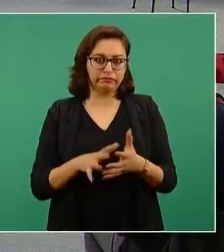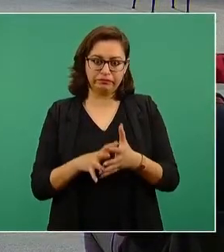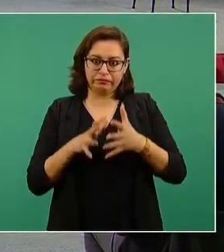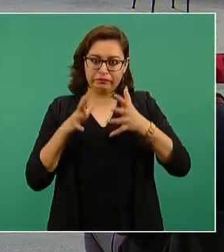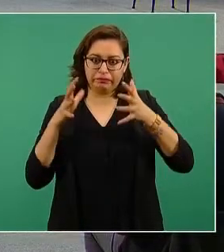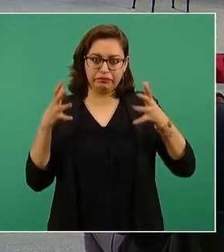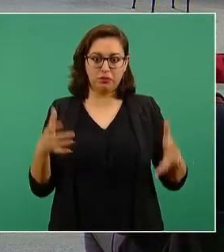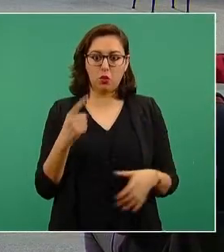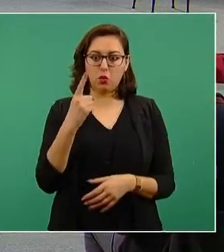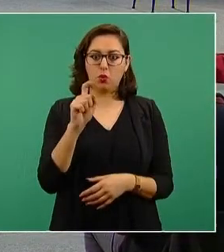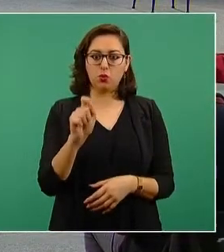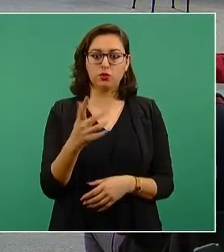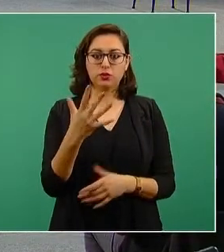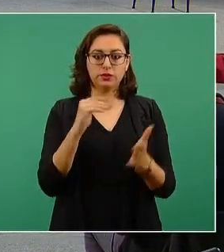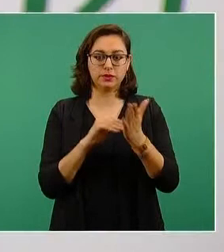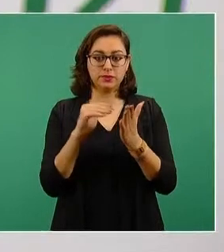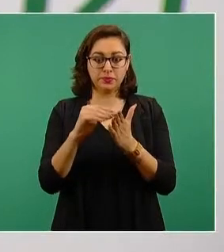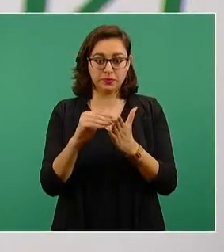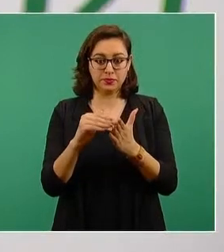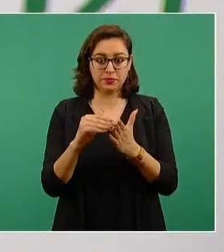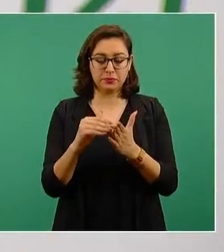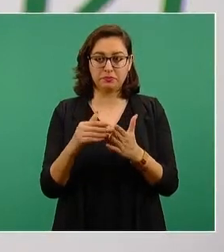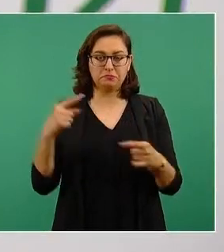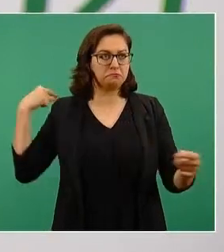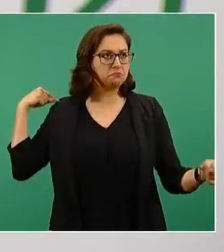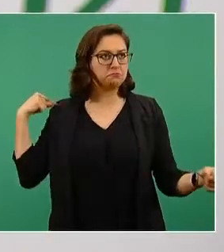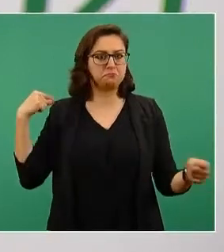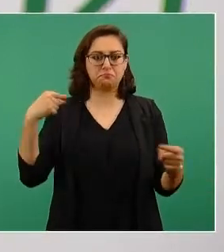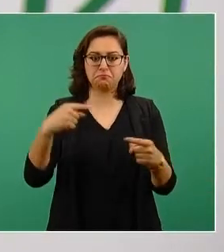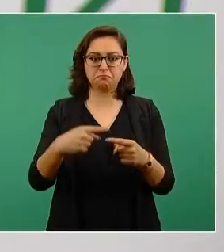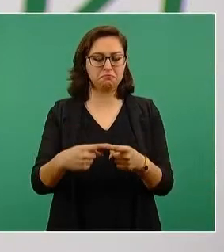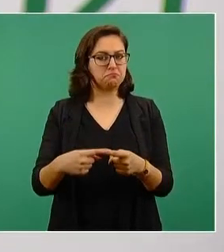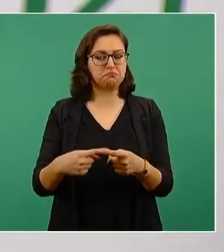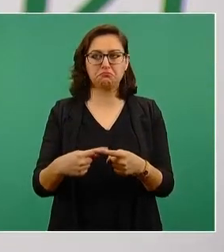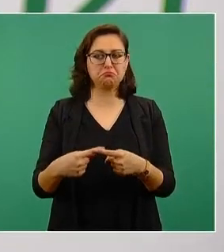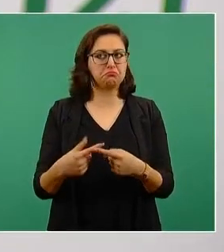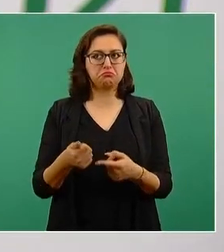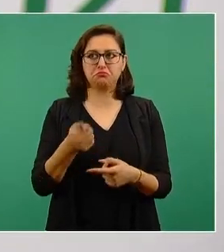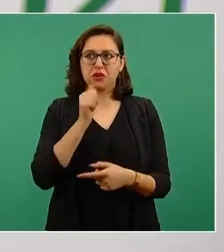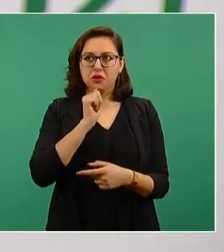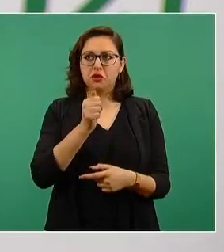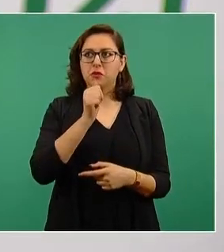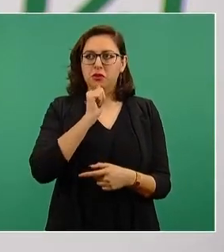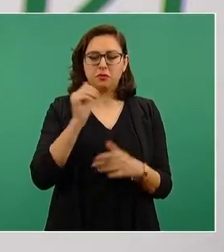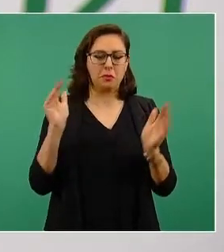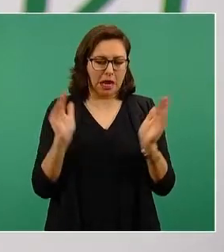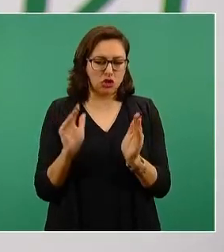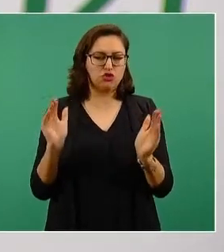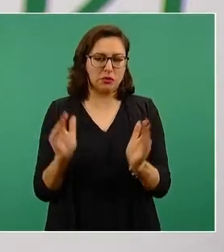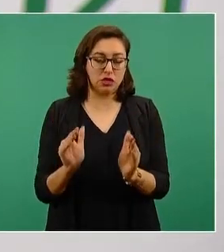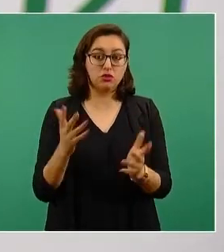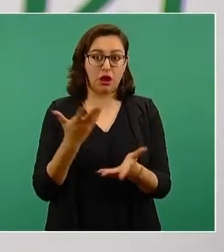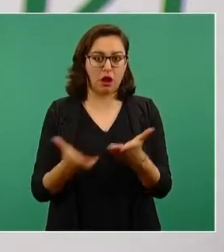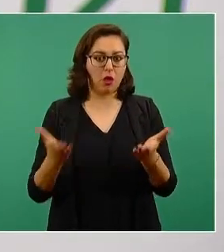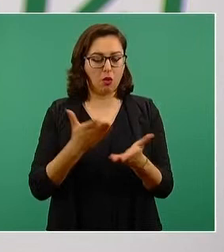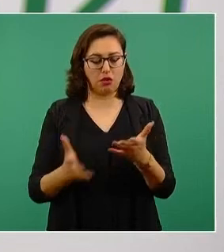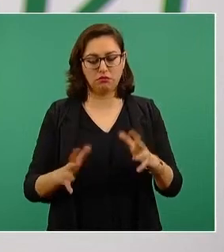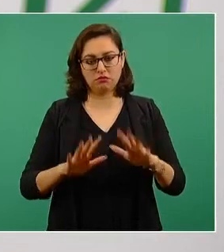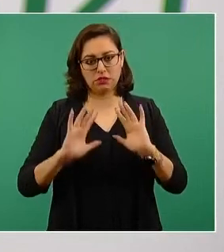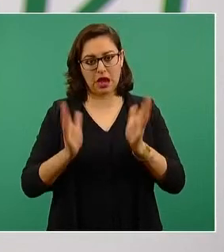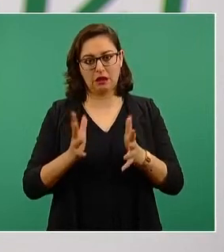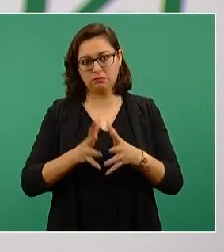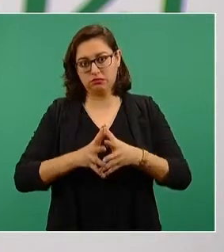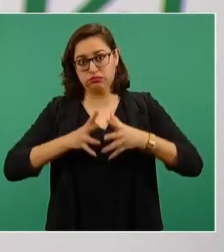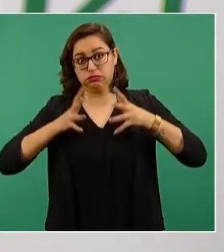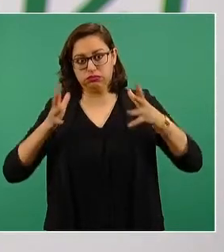1.5 millones. El más grande que habíamos recibido no ha alcanzado esa cifra. Y fuimos el primer país al que Estados